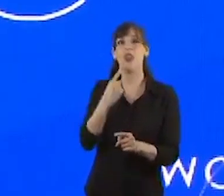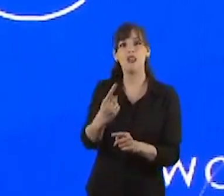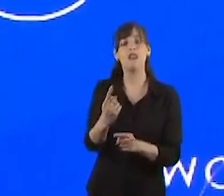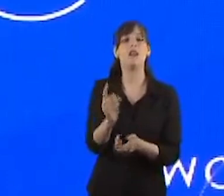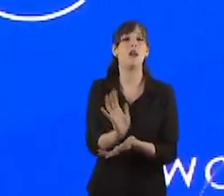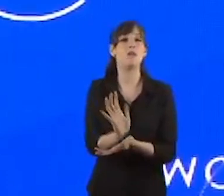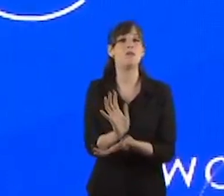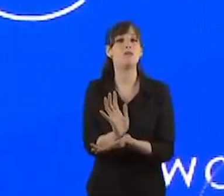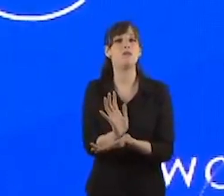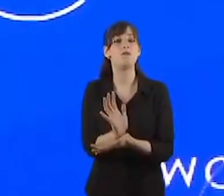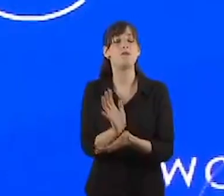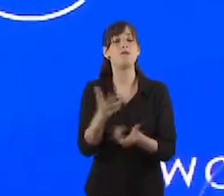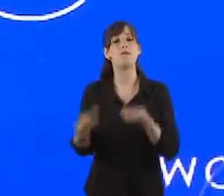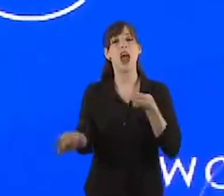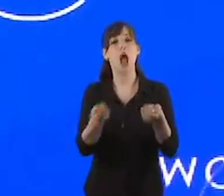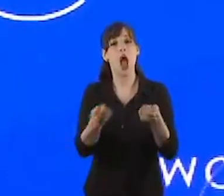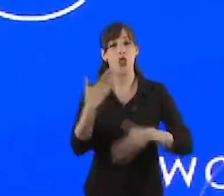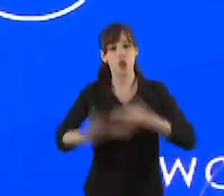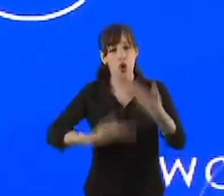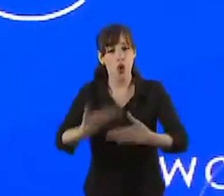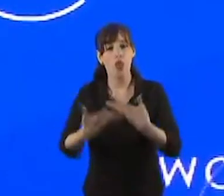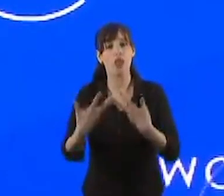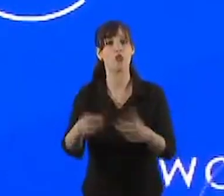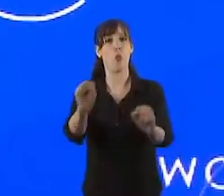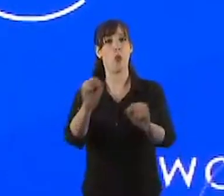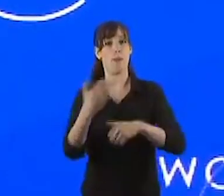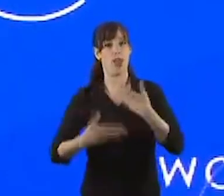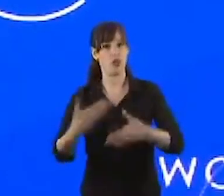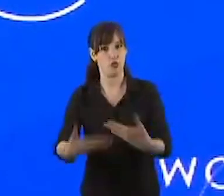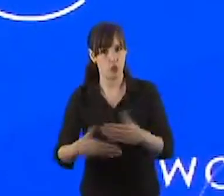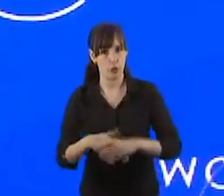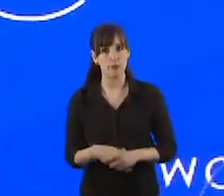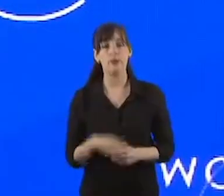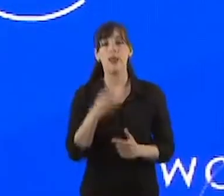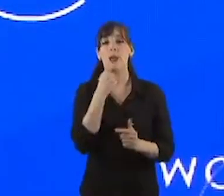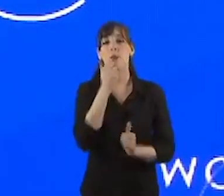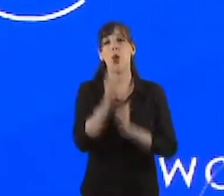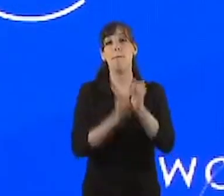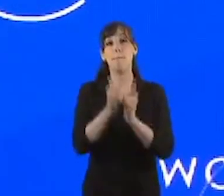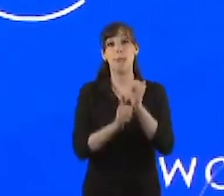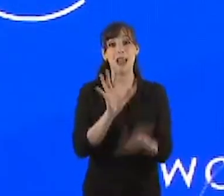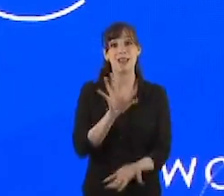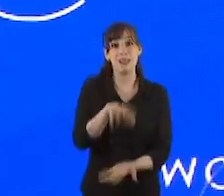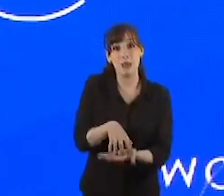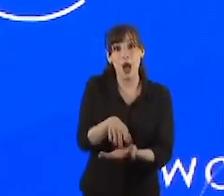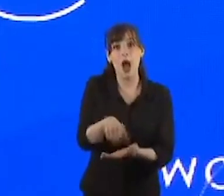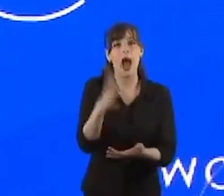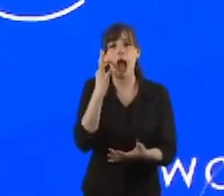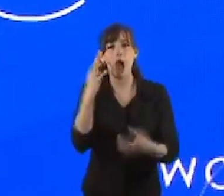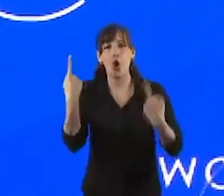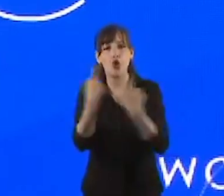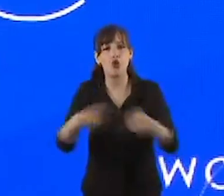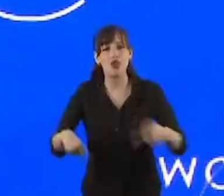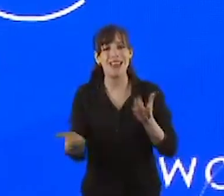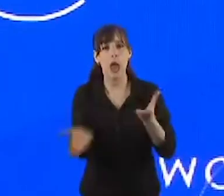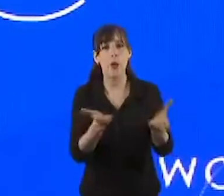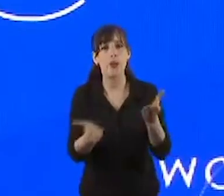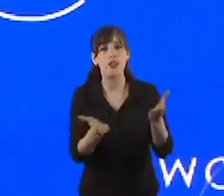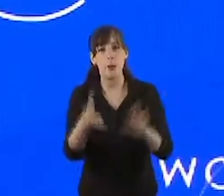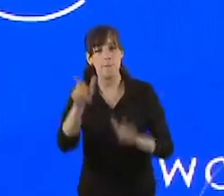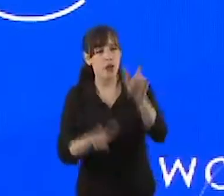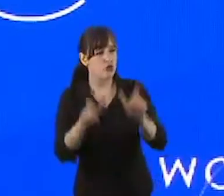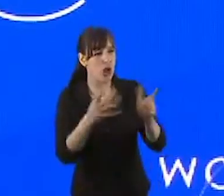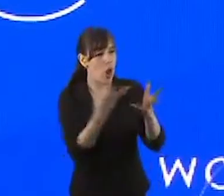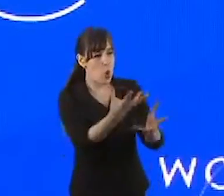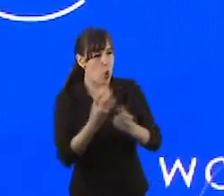mercado. Si el bien o servicio que ofrece una empresa no es deseado, esa empresa quiebra a menos que se adecúe a lo